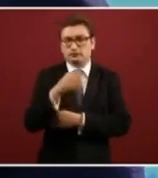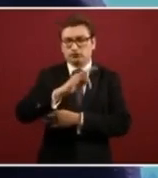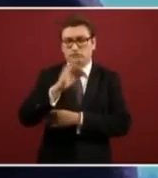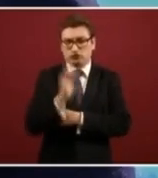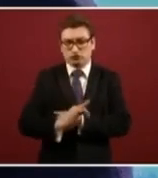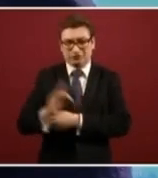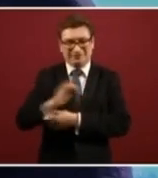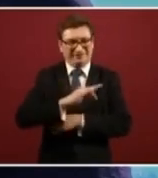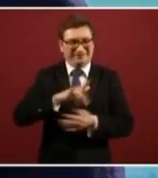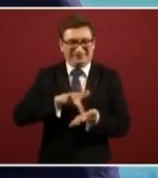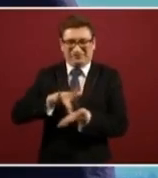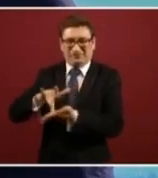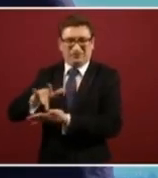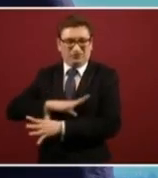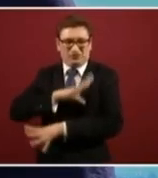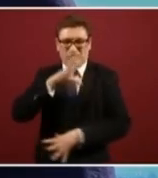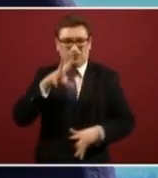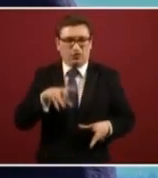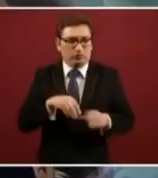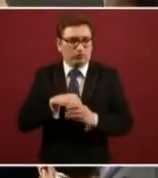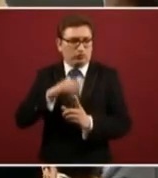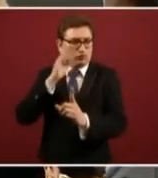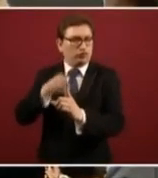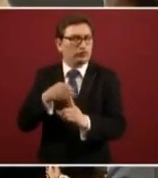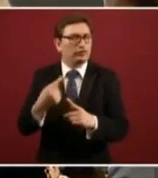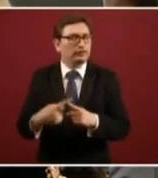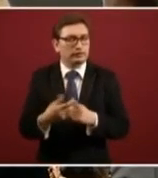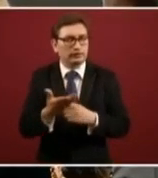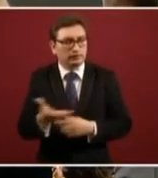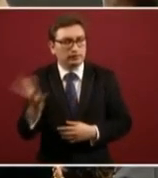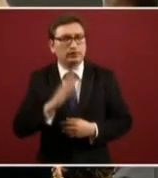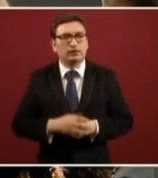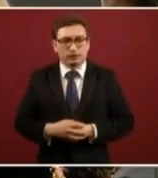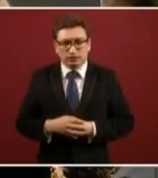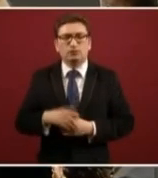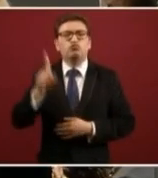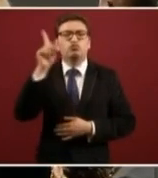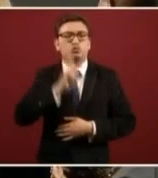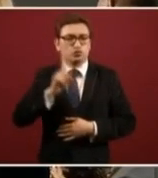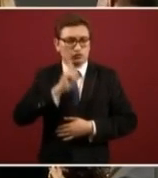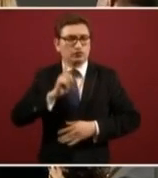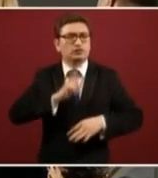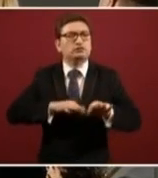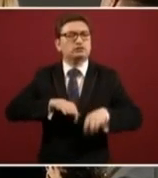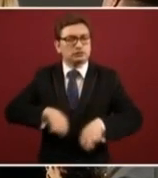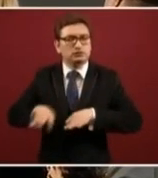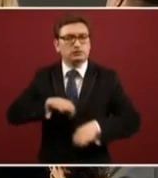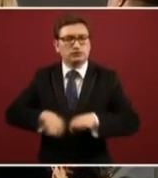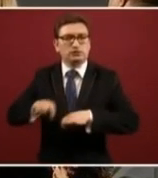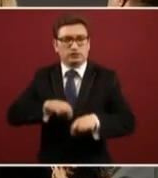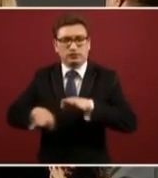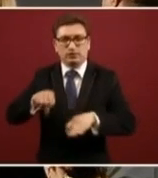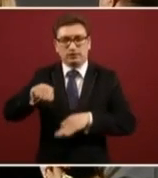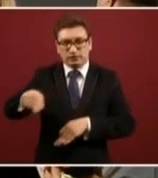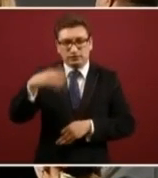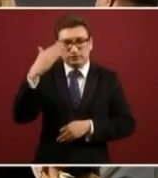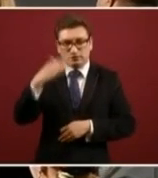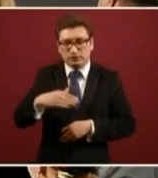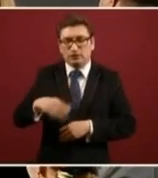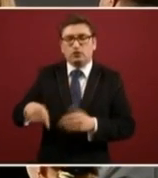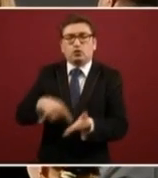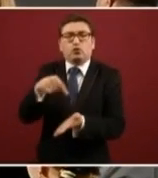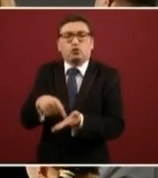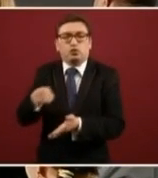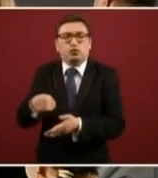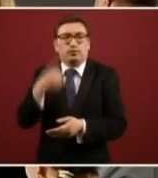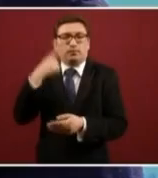de todos estos apoyos va para productoras que hoy se hacen cargo de las unidades de producción.